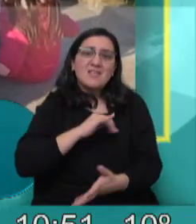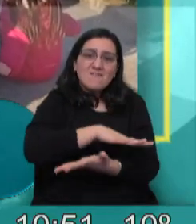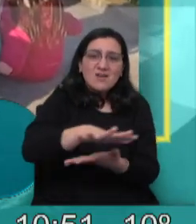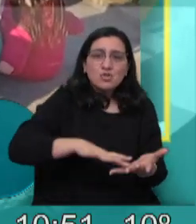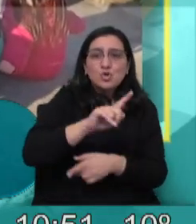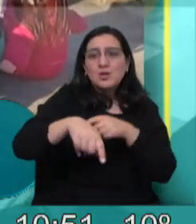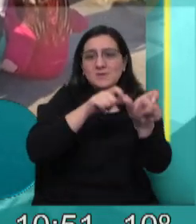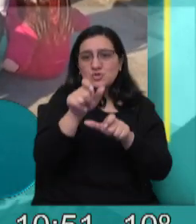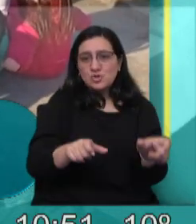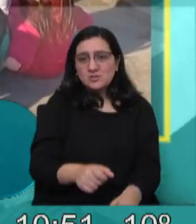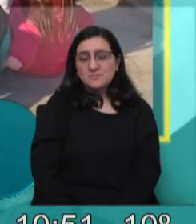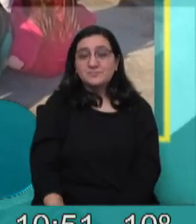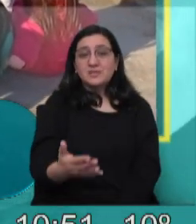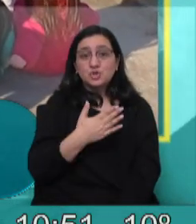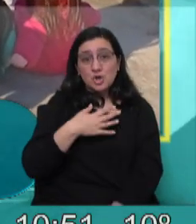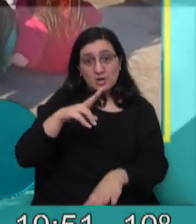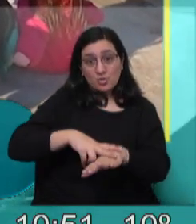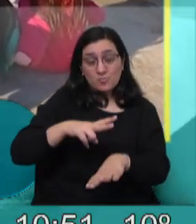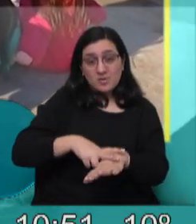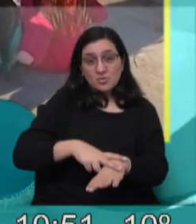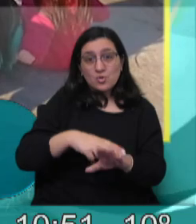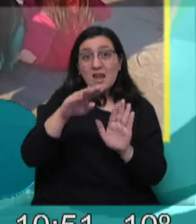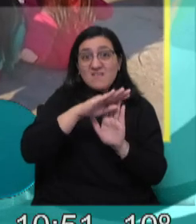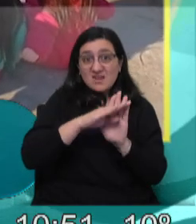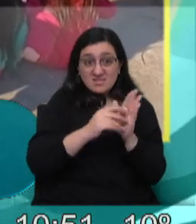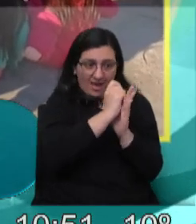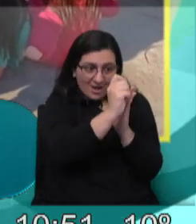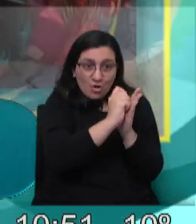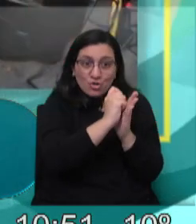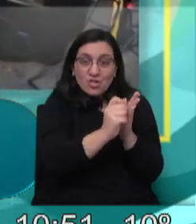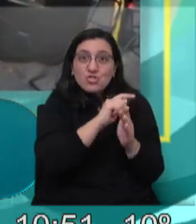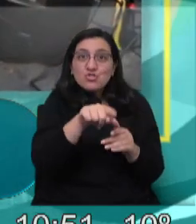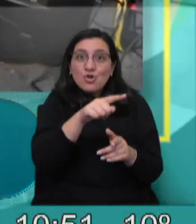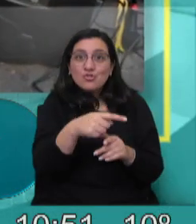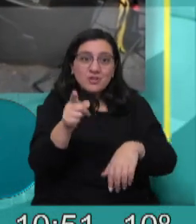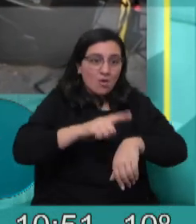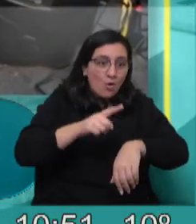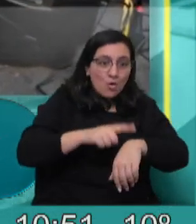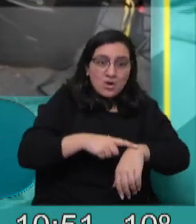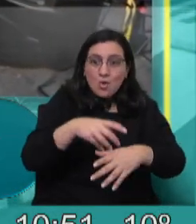otras. Yo les recomiendo agarren una libretita, empiecen a anotar y coordinen a ver los horarios a todas las que pueden